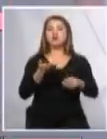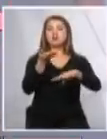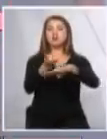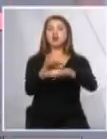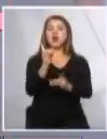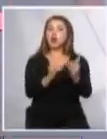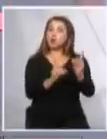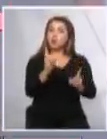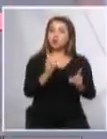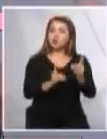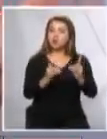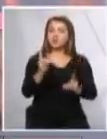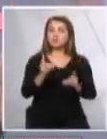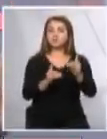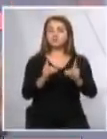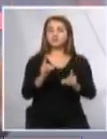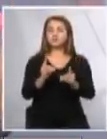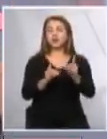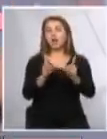manera,